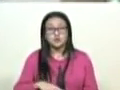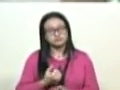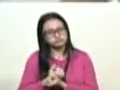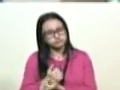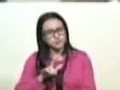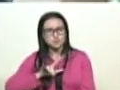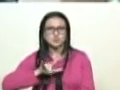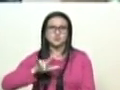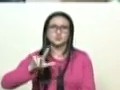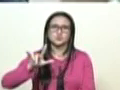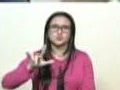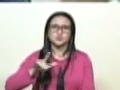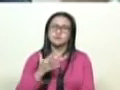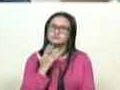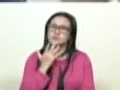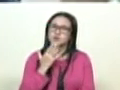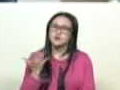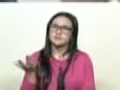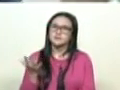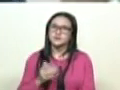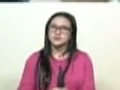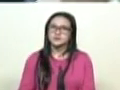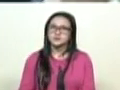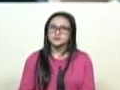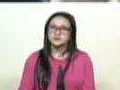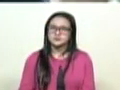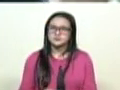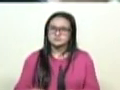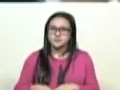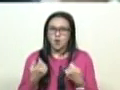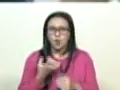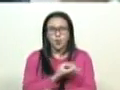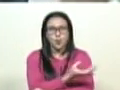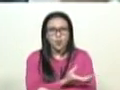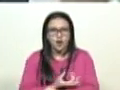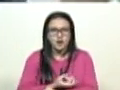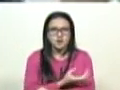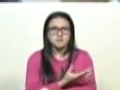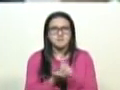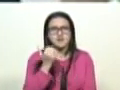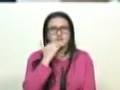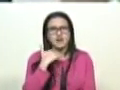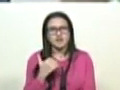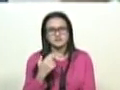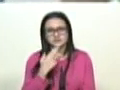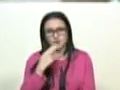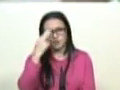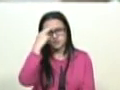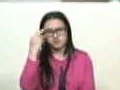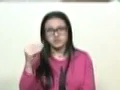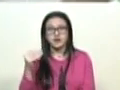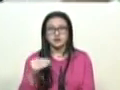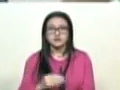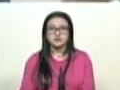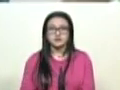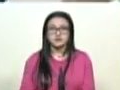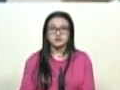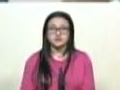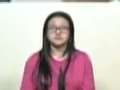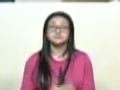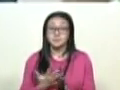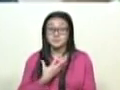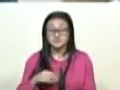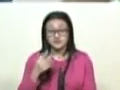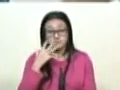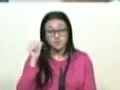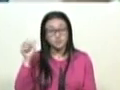ejemplo, cuando hubo los destrozos de la guarimba en Valencia, en Los Teques, inmediatamente el presidente Maduro